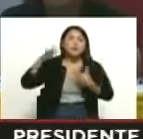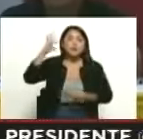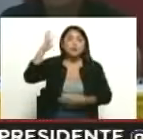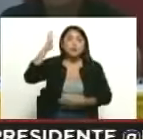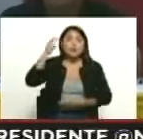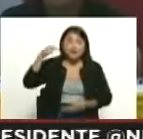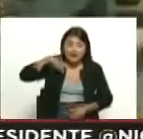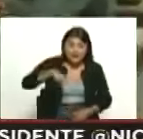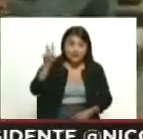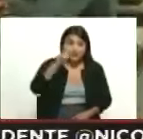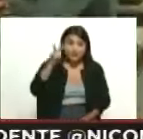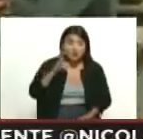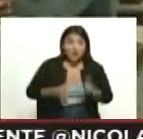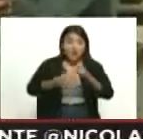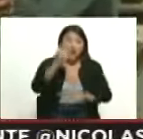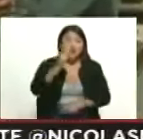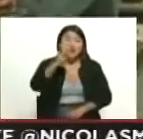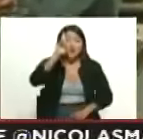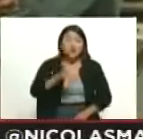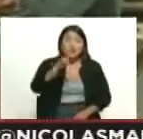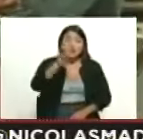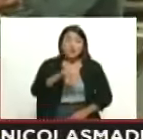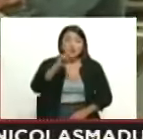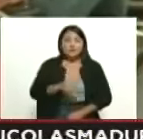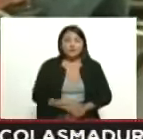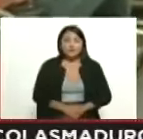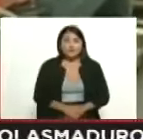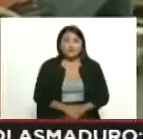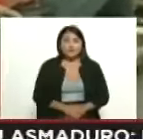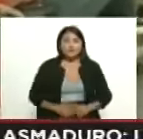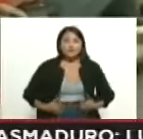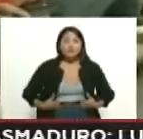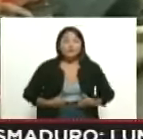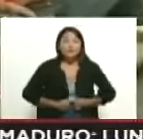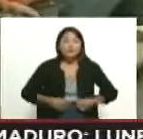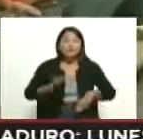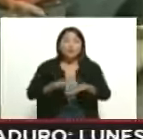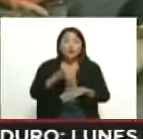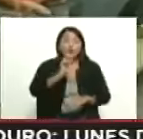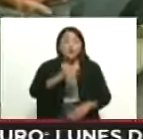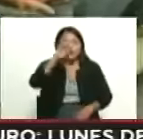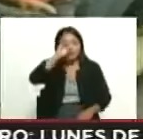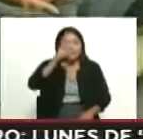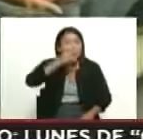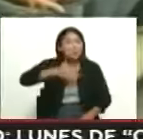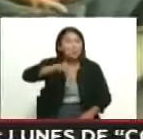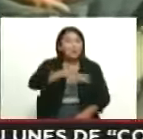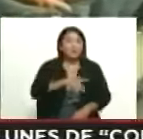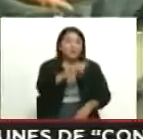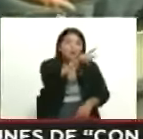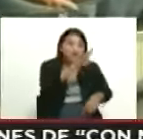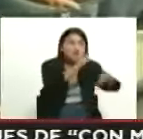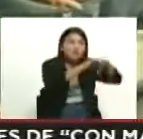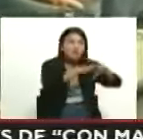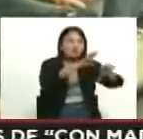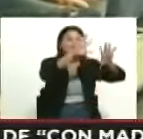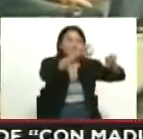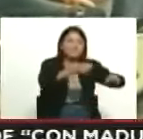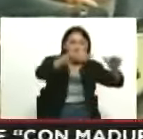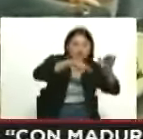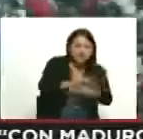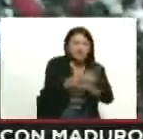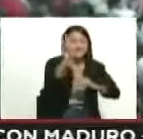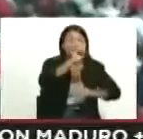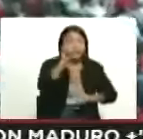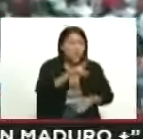en Venezuela no será presidenta ni ahorita ni nunca, porque este pueblo se respeta, y los que han pedido invasión contra este país, y los